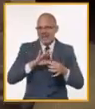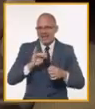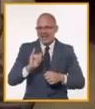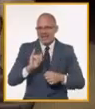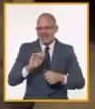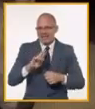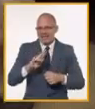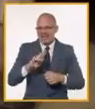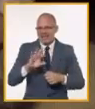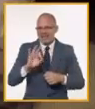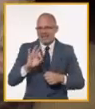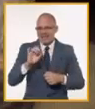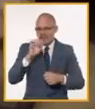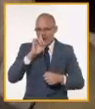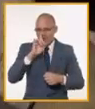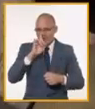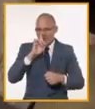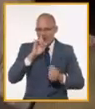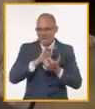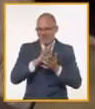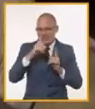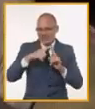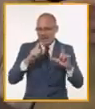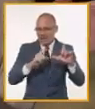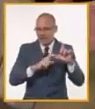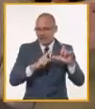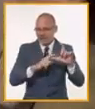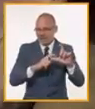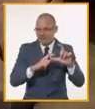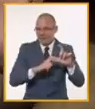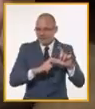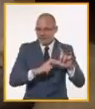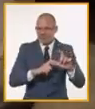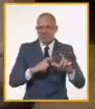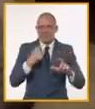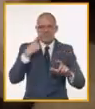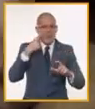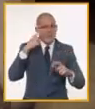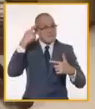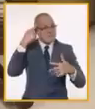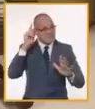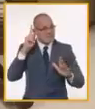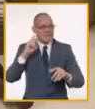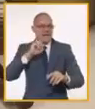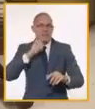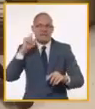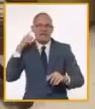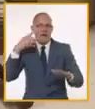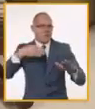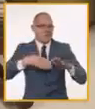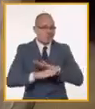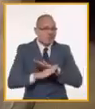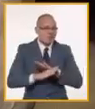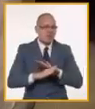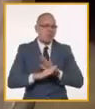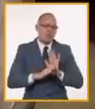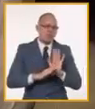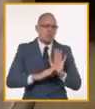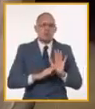no se estaban yendo, que estaban aquí, era como si se hubieran ido porque se retiraron. En la universidad los